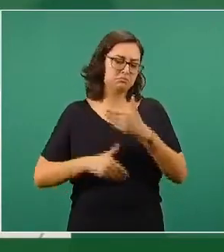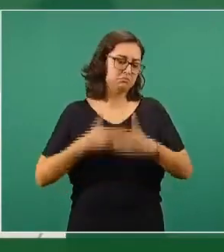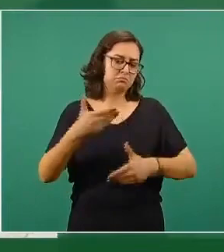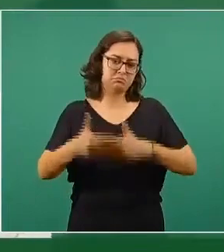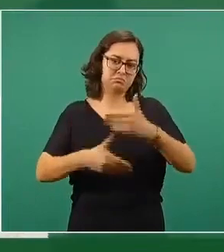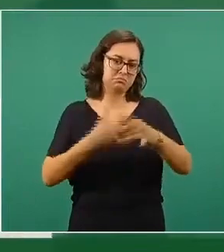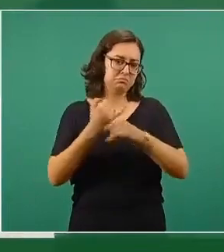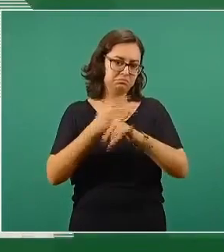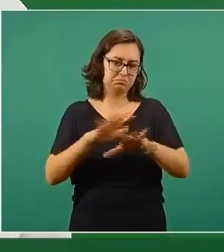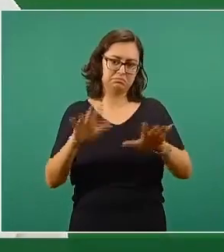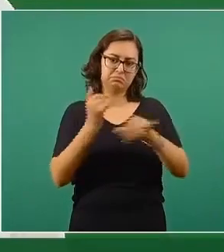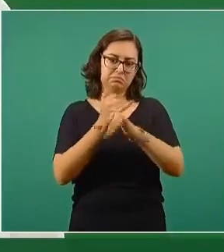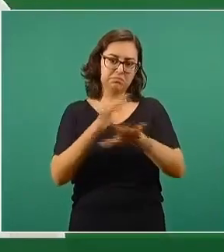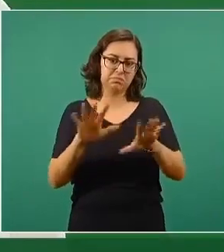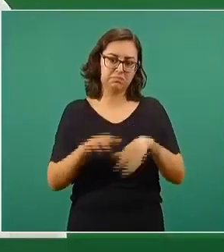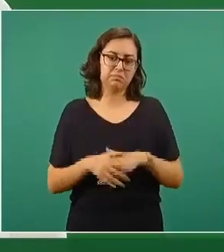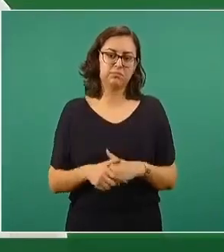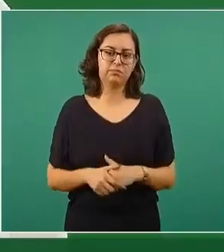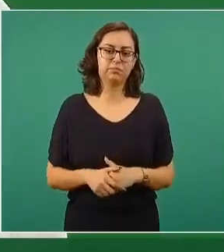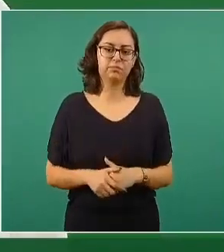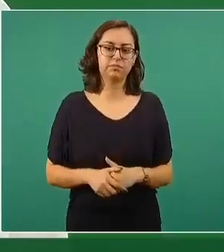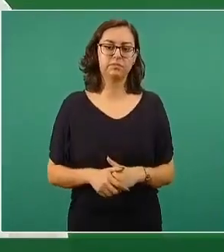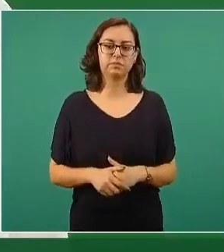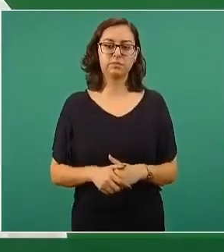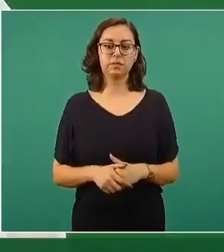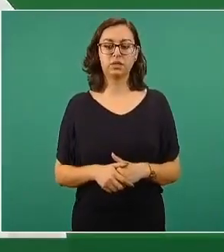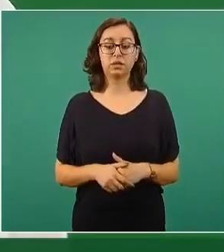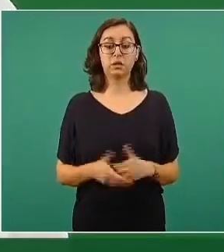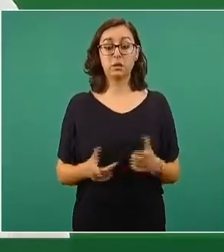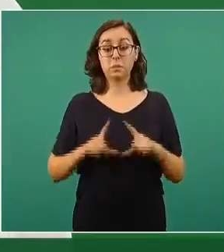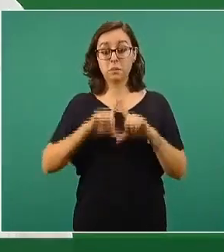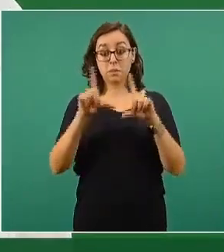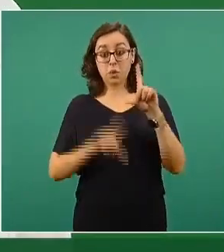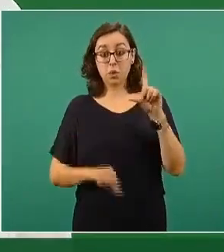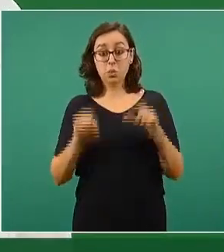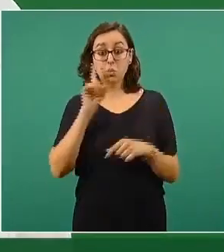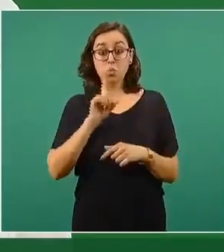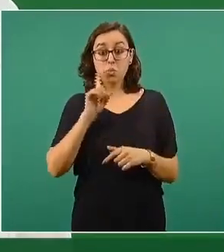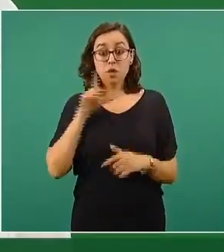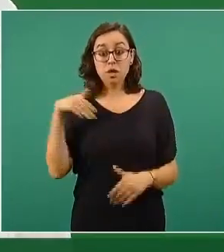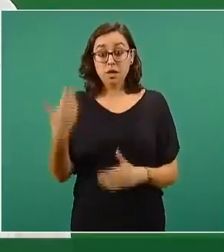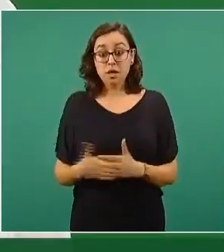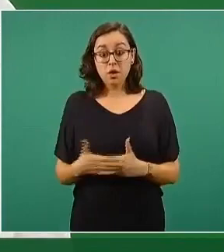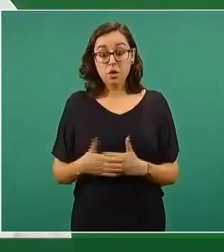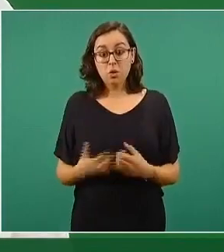igual que para las otras poblaciones. ¿Cuántas embarazadas hay en México? En promedio hay